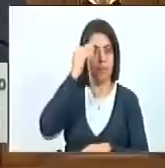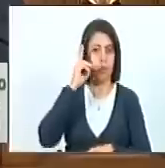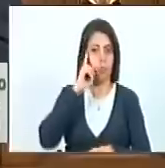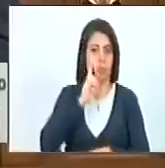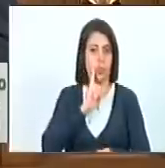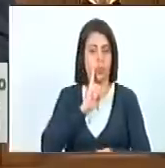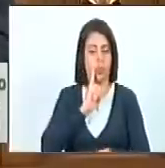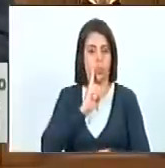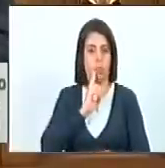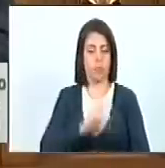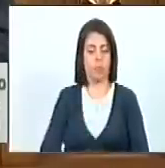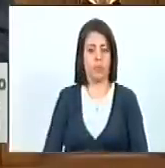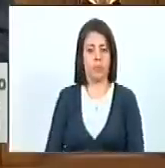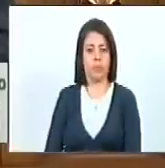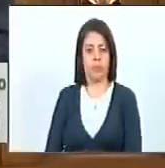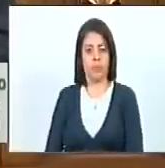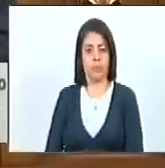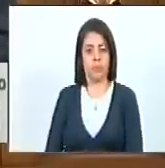Bolívar,